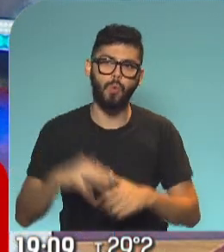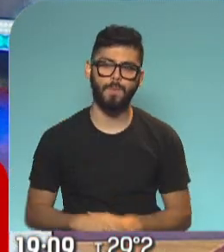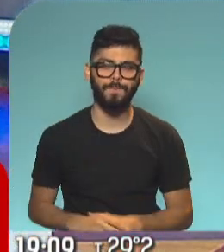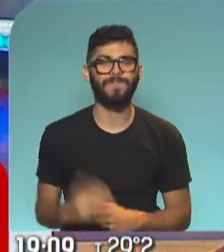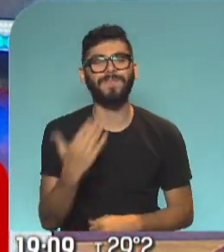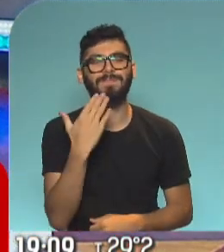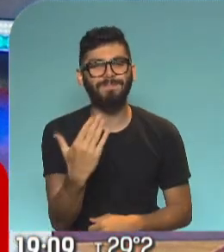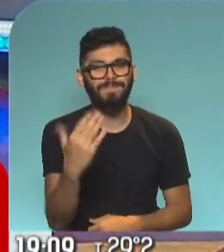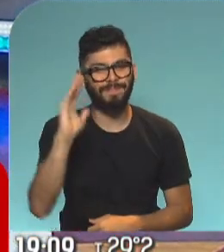información hasta luego